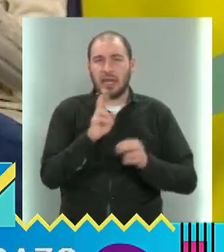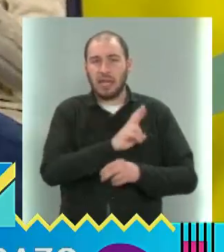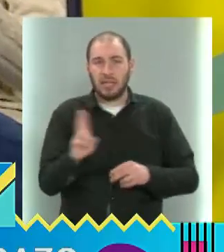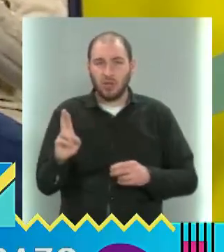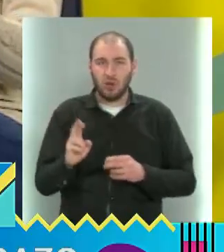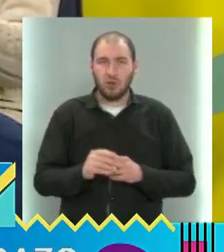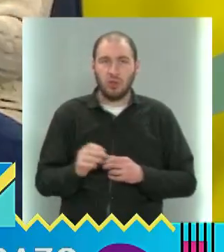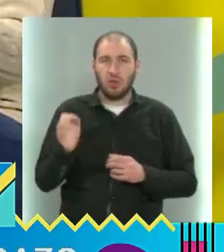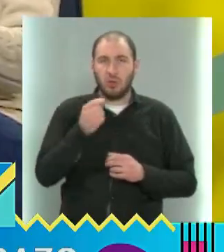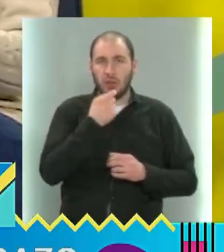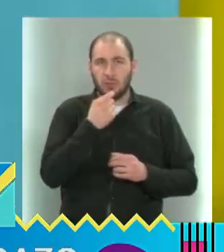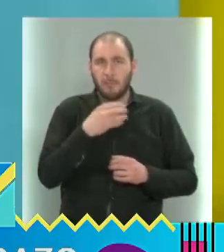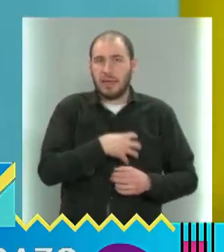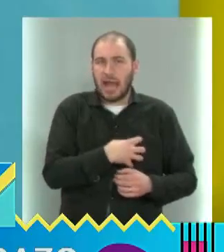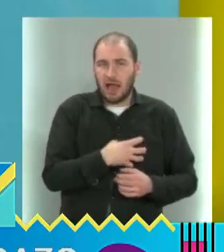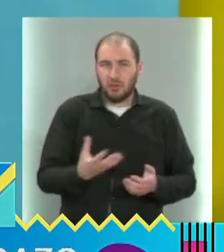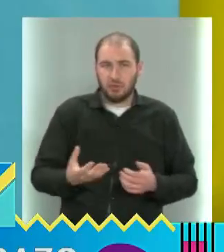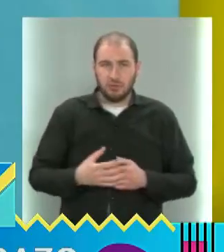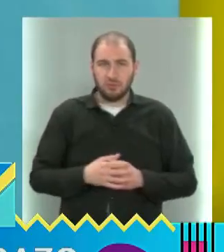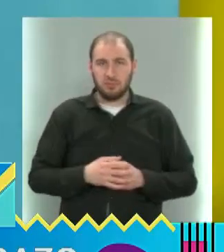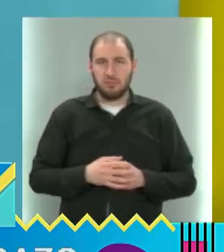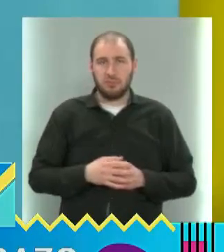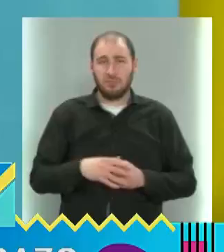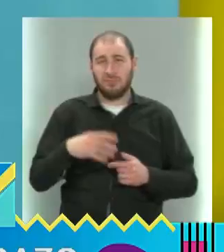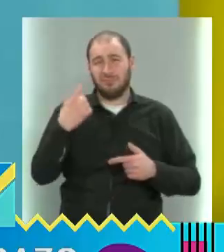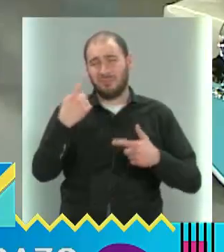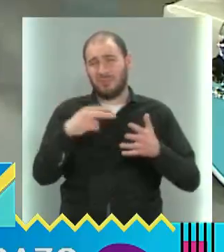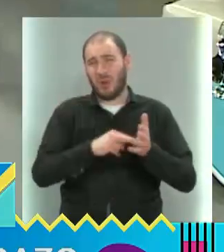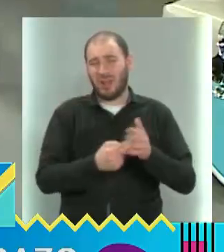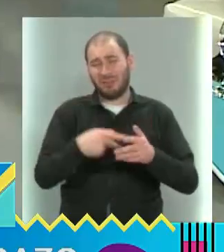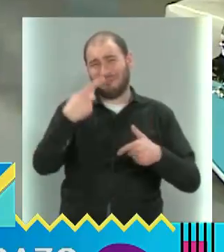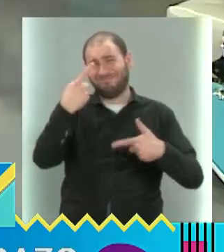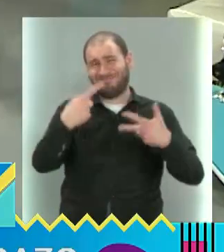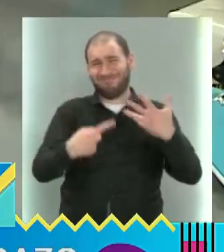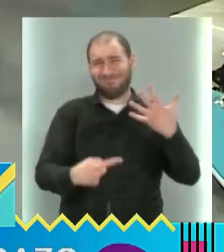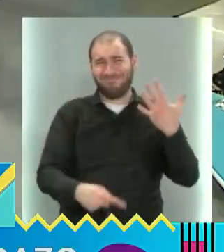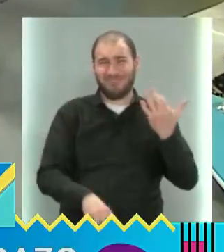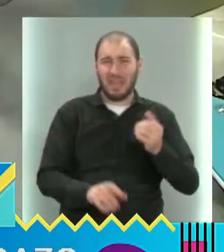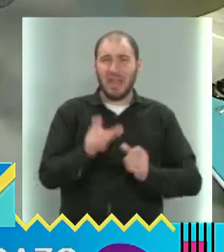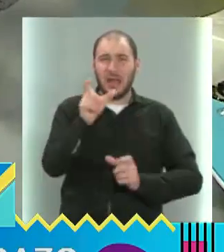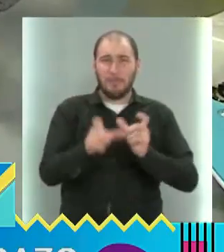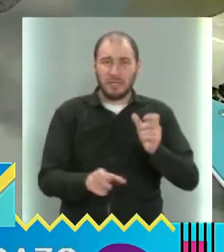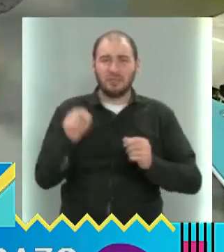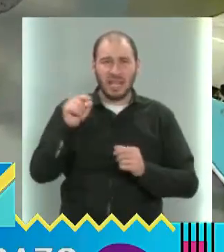religión porque ella era pecado. Son miles de dificultades por las cuales la persona